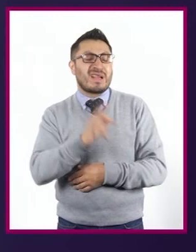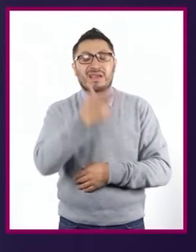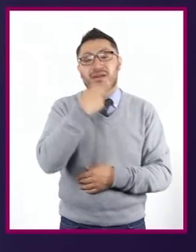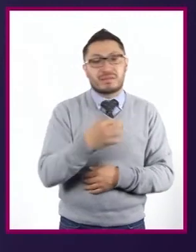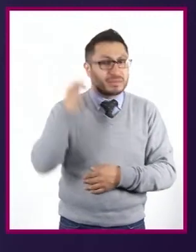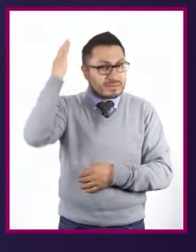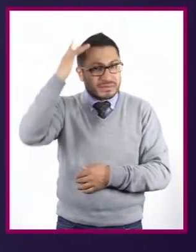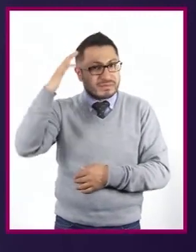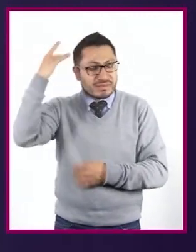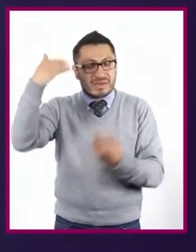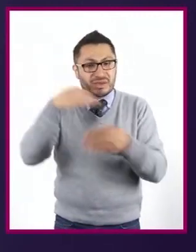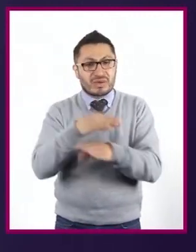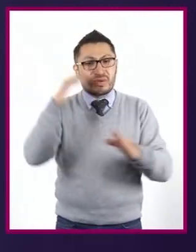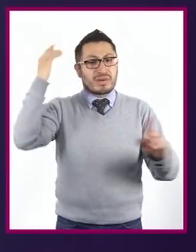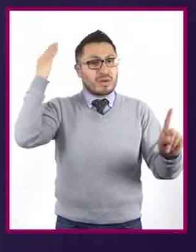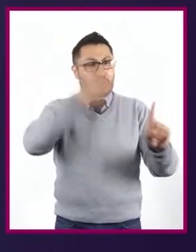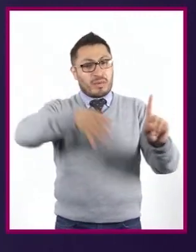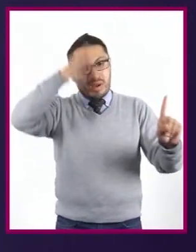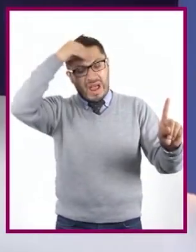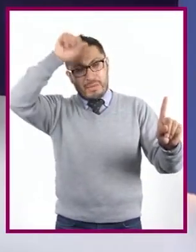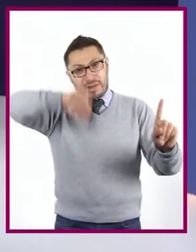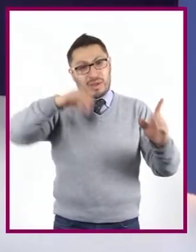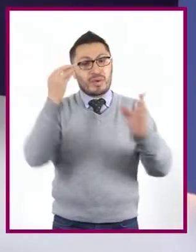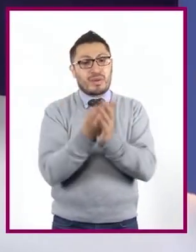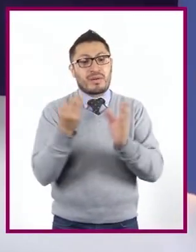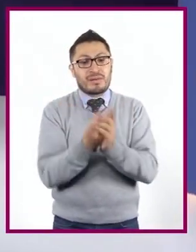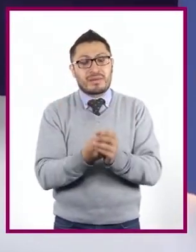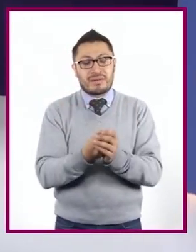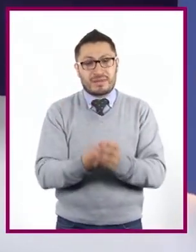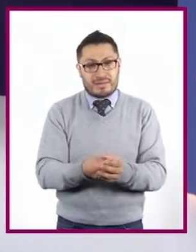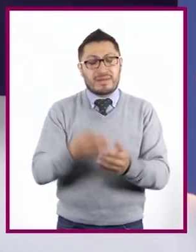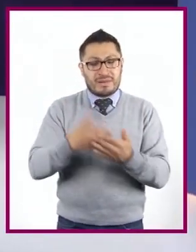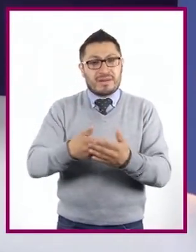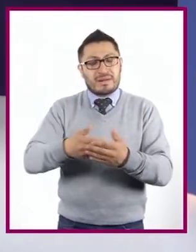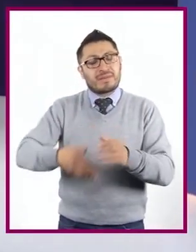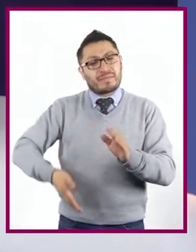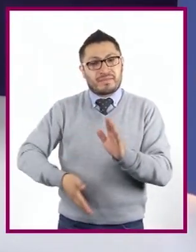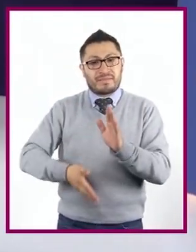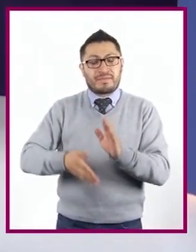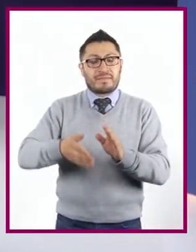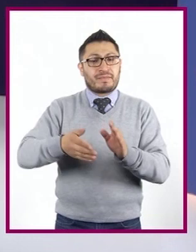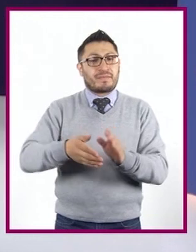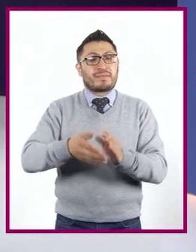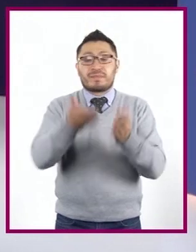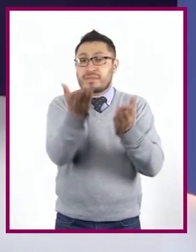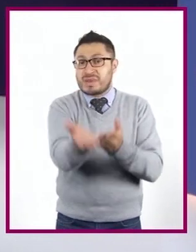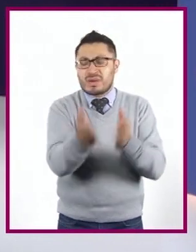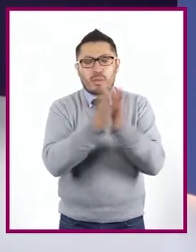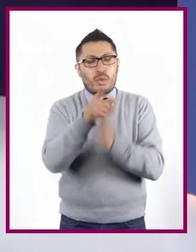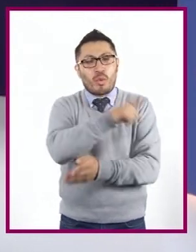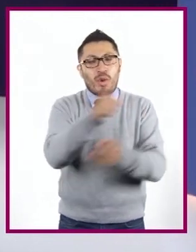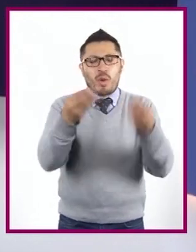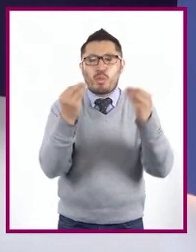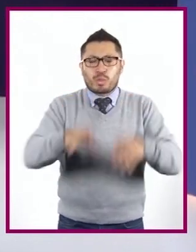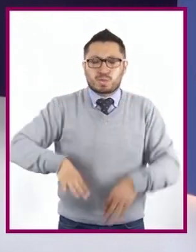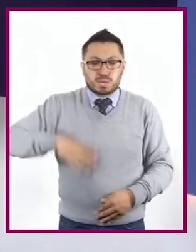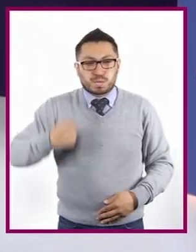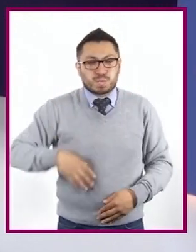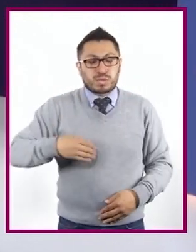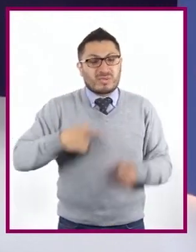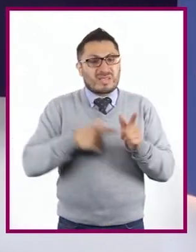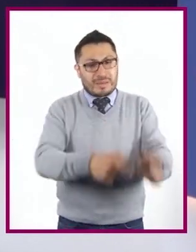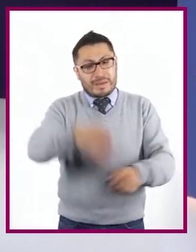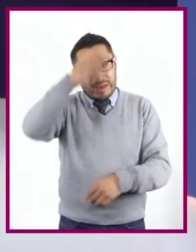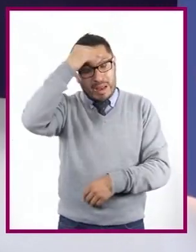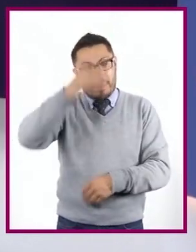los aprendizajes que vimos en esta sesión. Antes de retirarme, les pido que hagan su mayor esfuerzo para seguir aprendiendo.